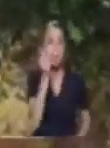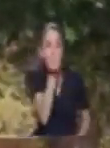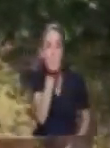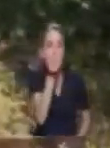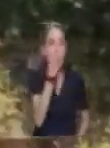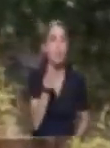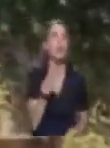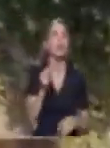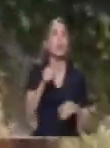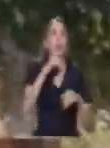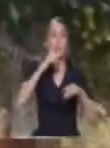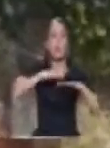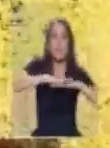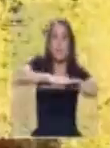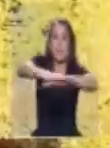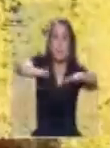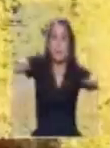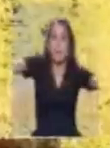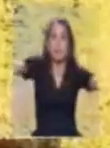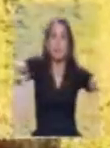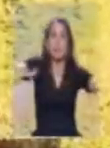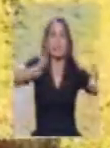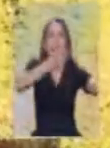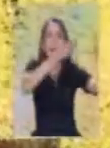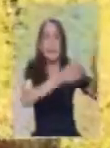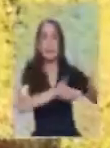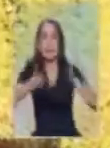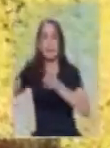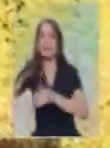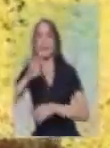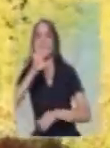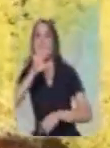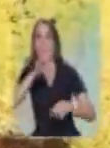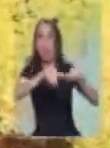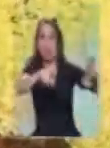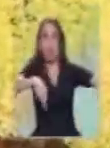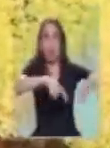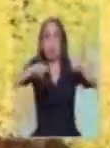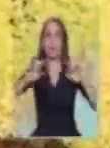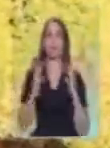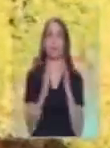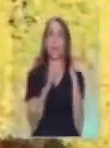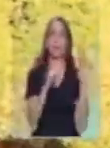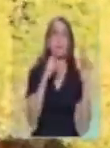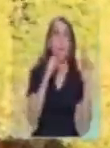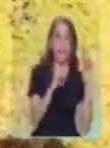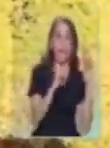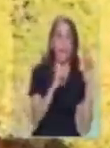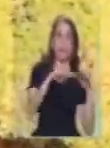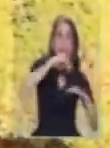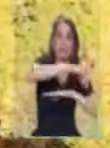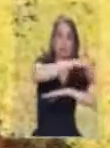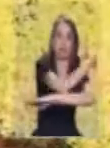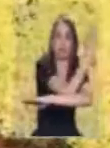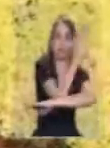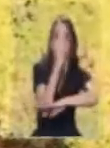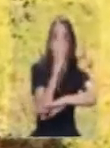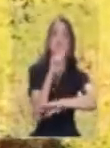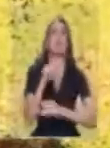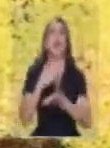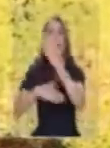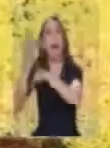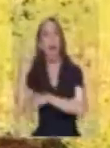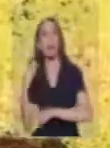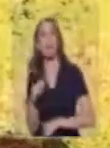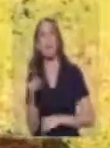las parcelas de maqui. Hicimos 5 parcelas en 3 sectores, donde la mayor parte era zarzamora. Trabajamos con 6 mujeres, una